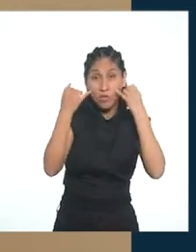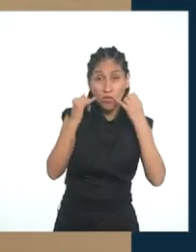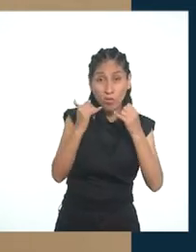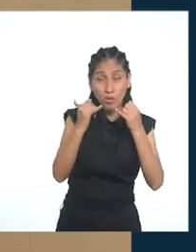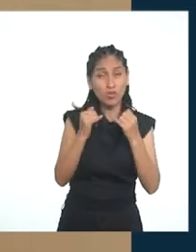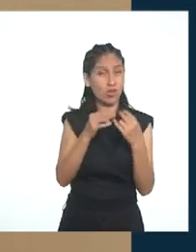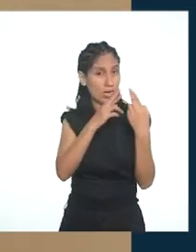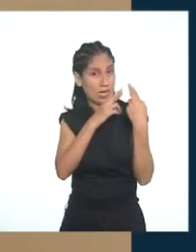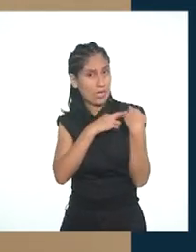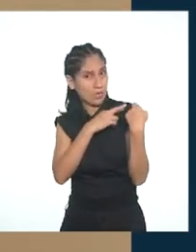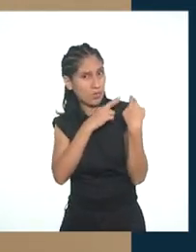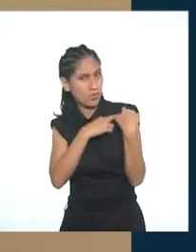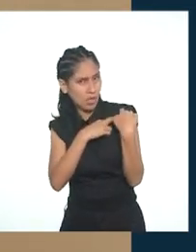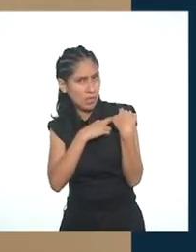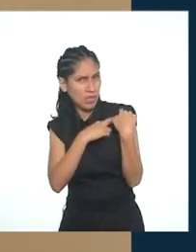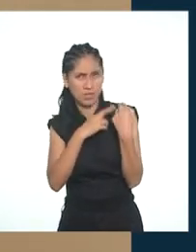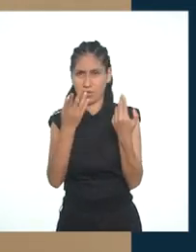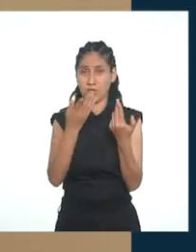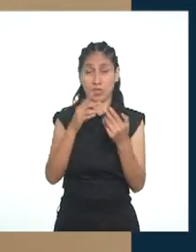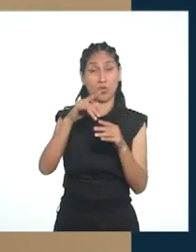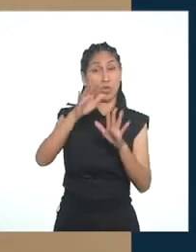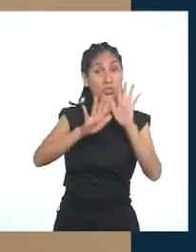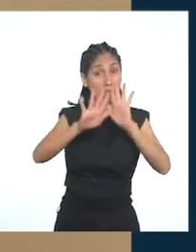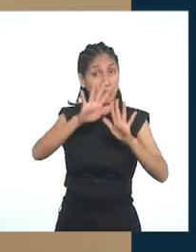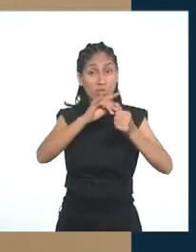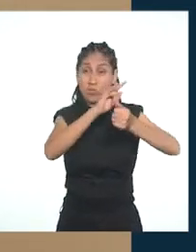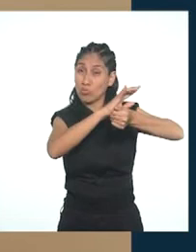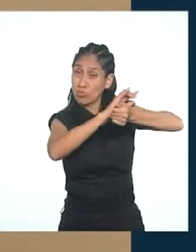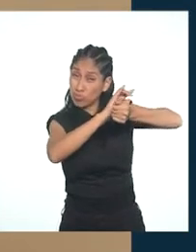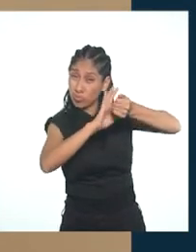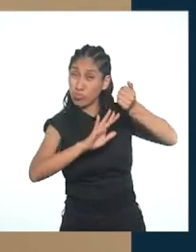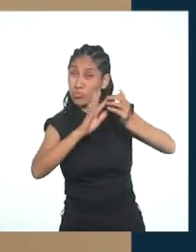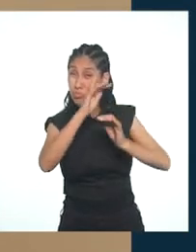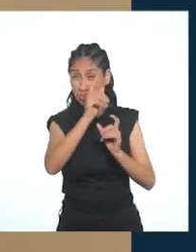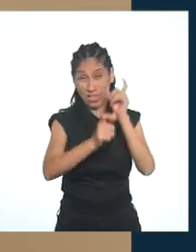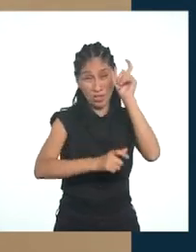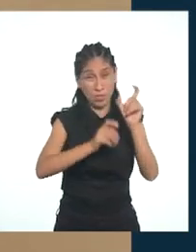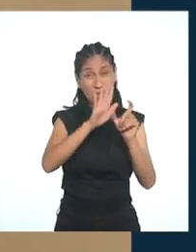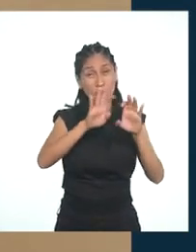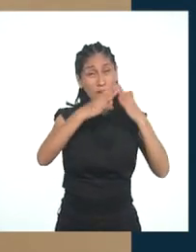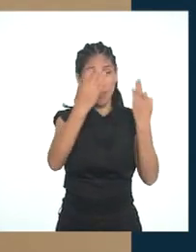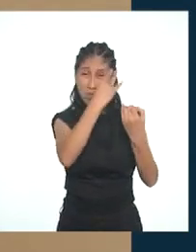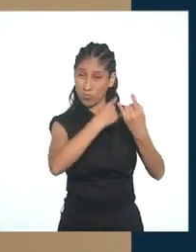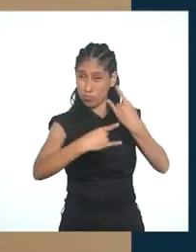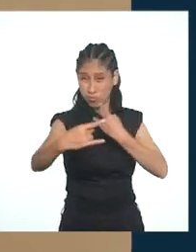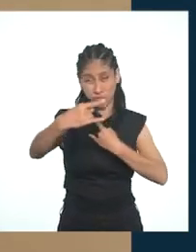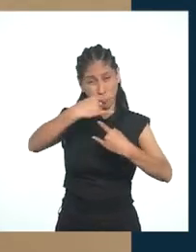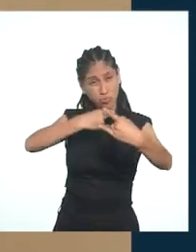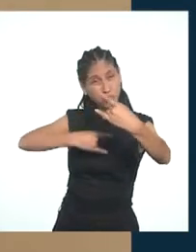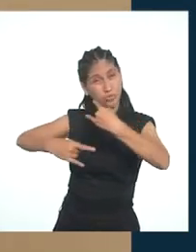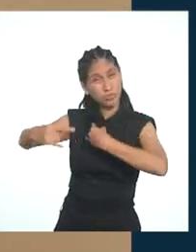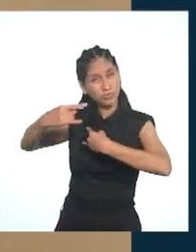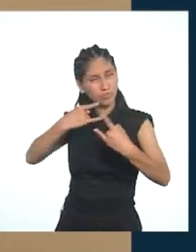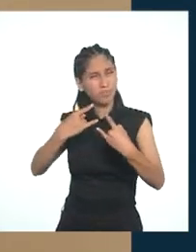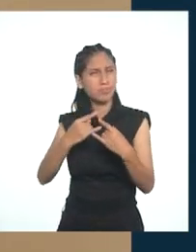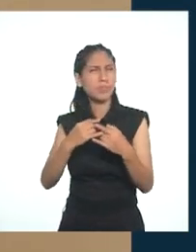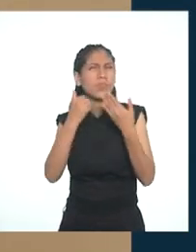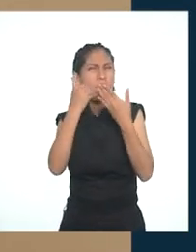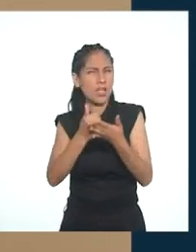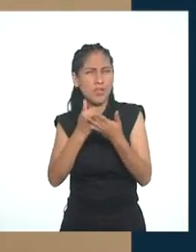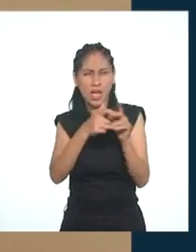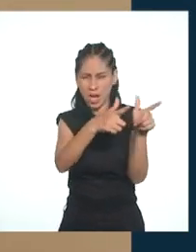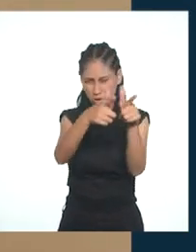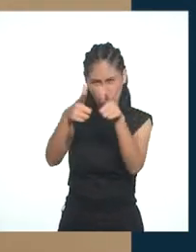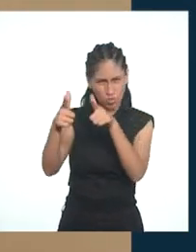información responsable de la transmisión hereditaria, y esto es lo que le permite controlar su